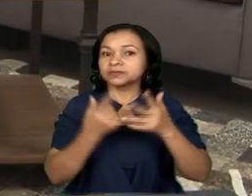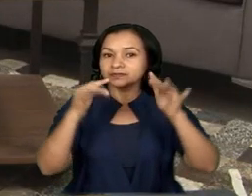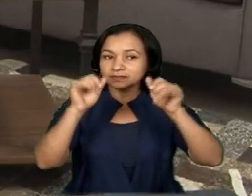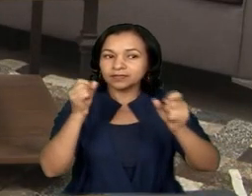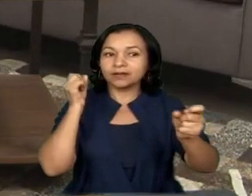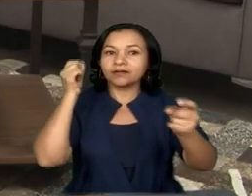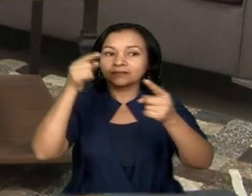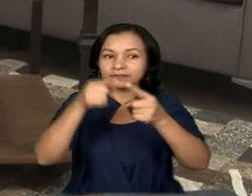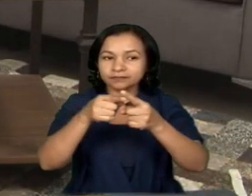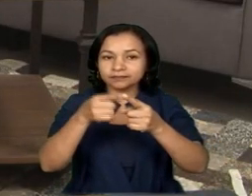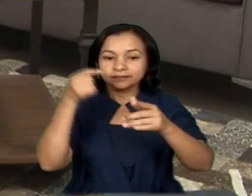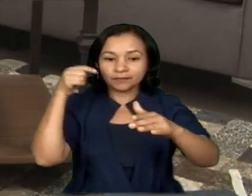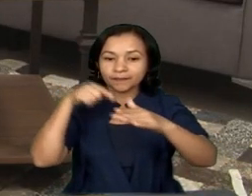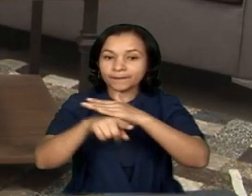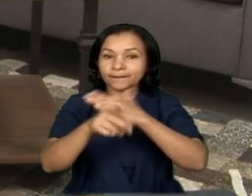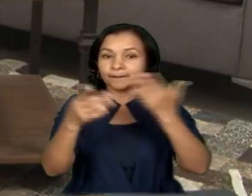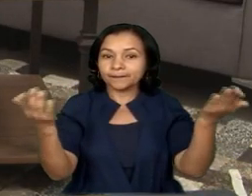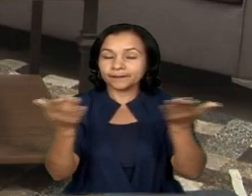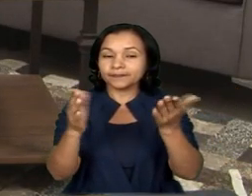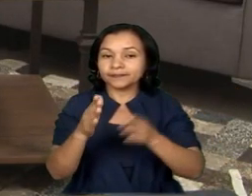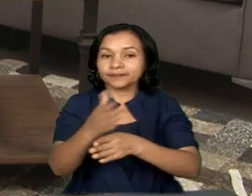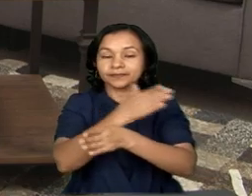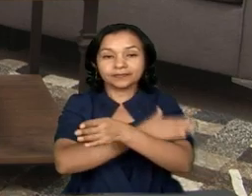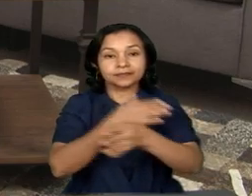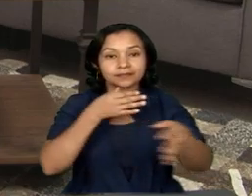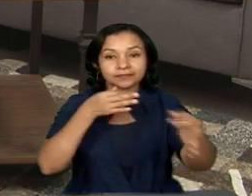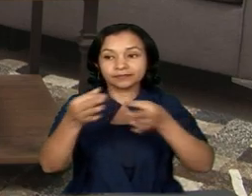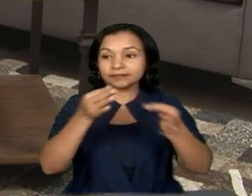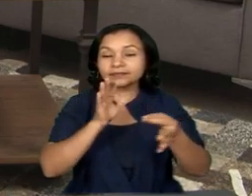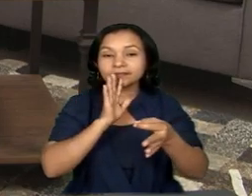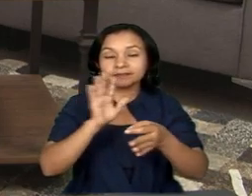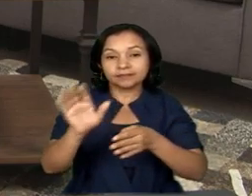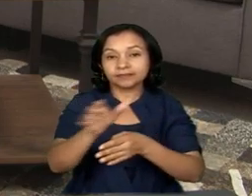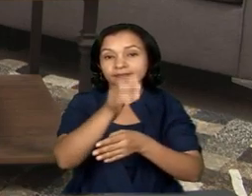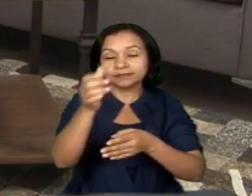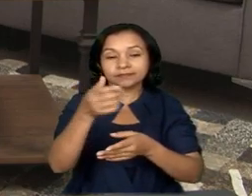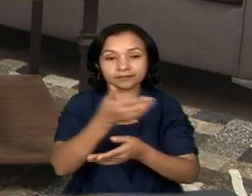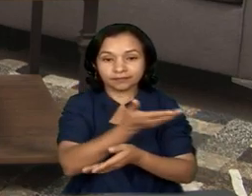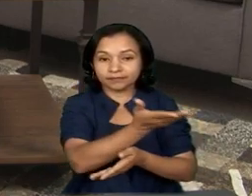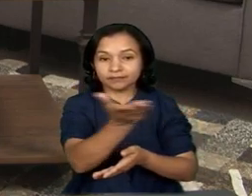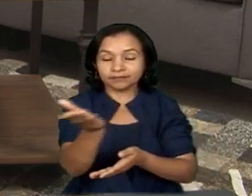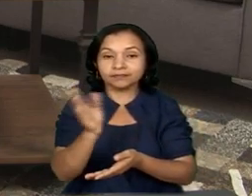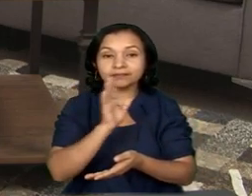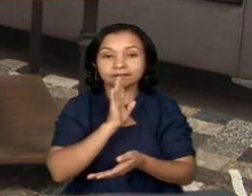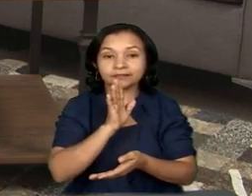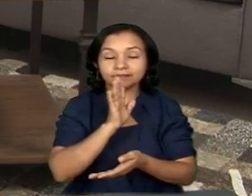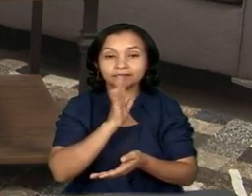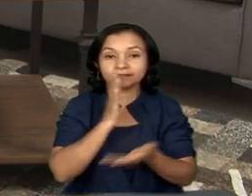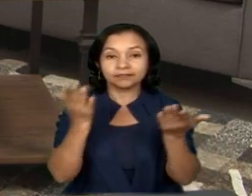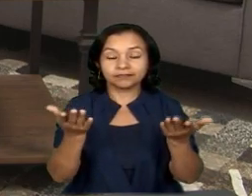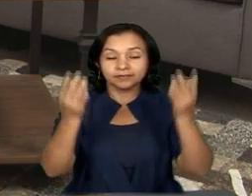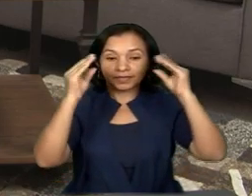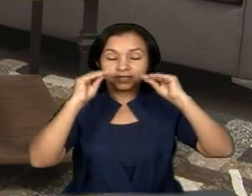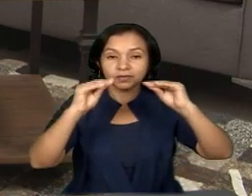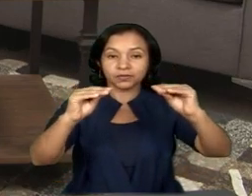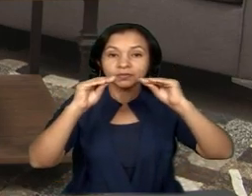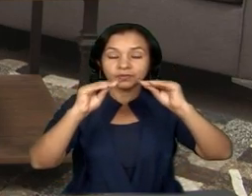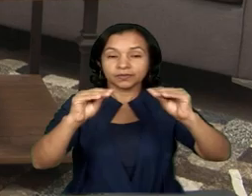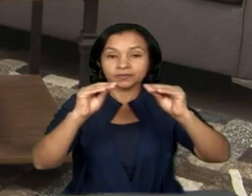que, como hemos hablado también en otras ocasiones con ustedes, en educación